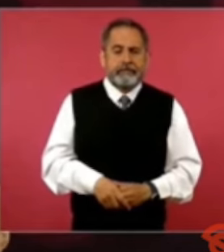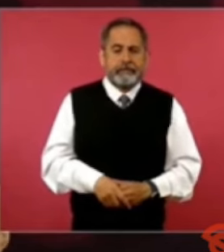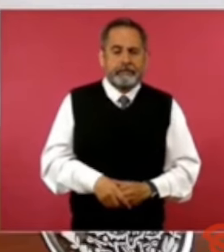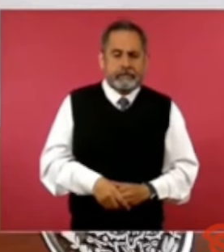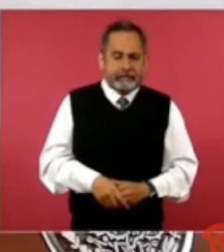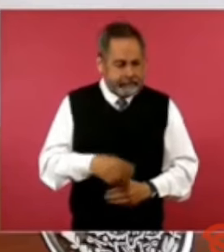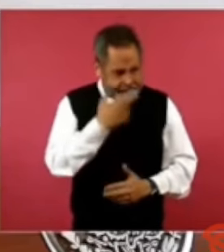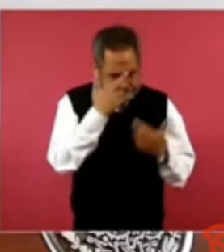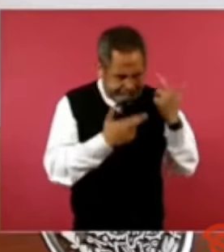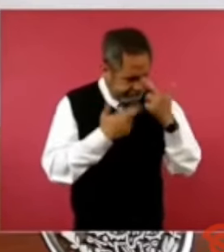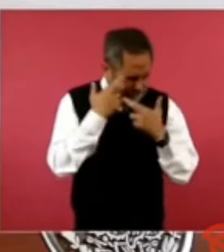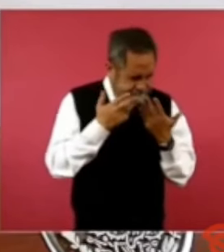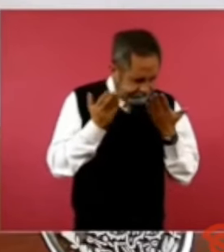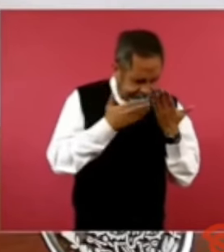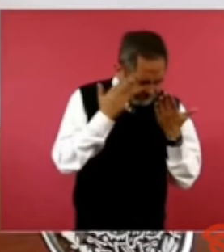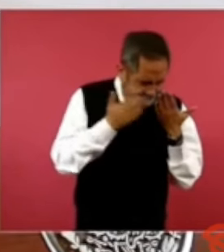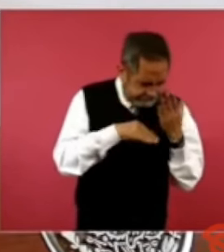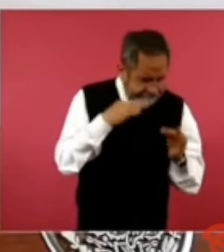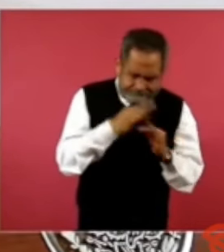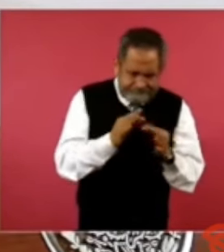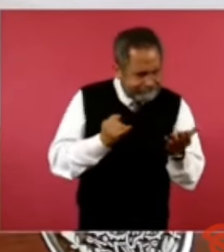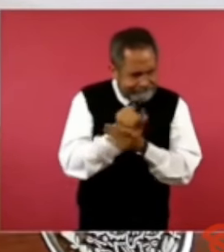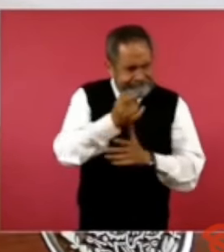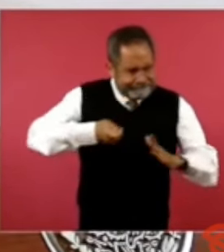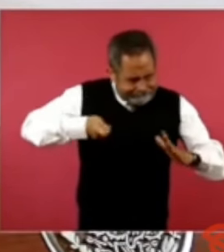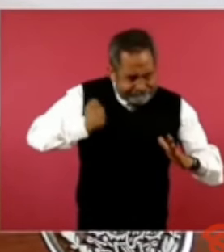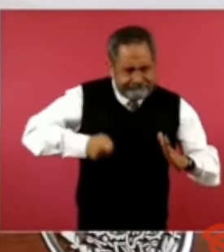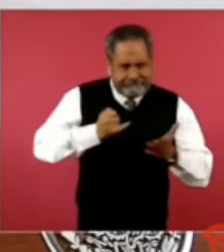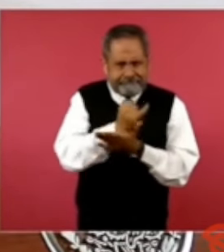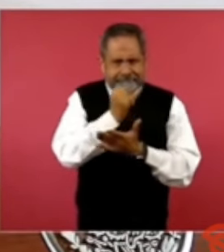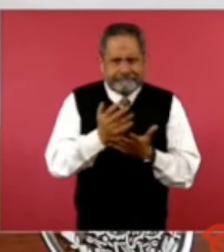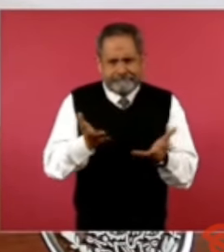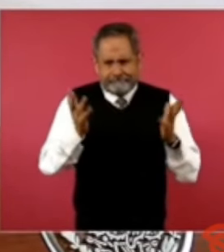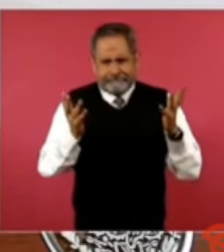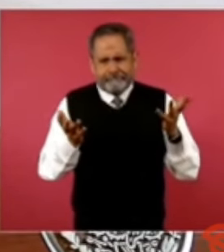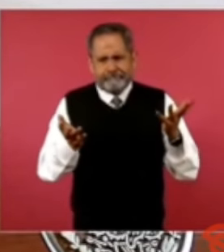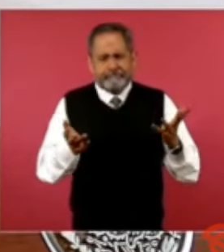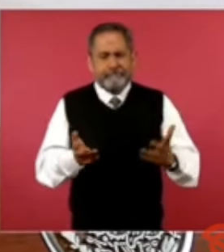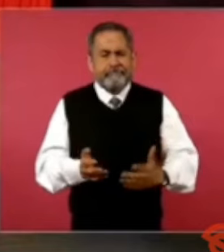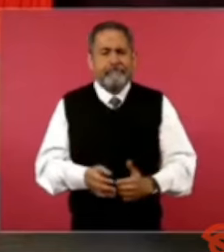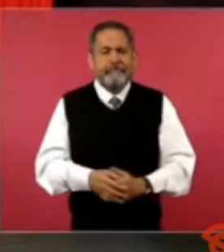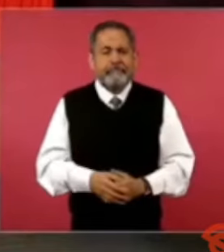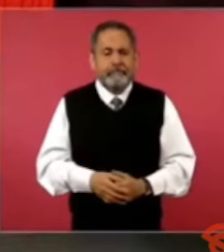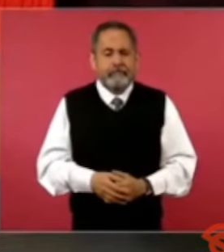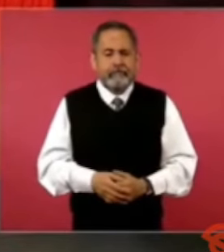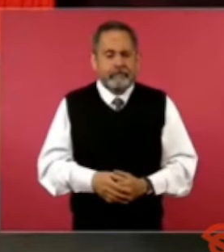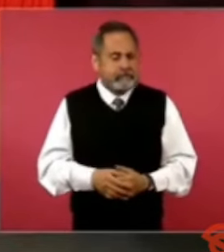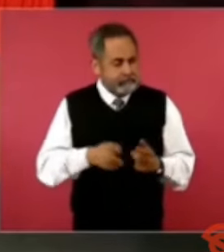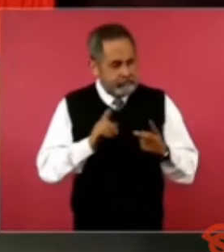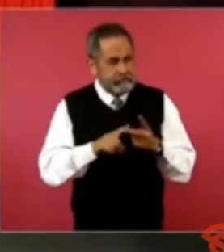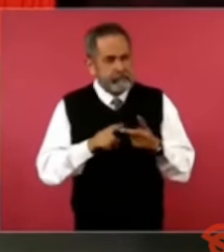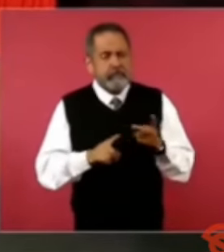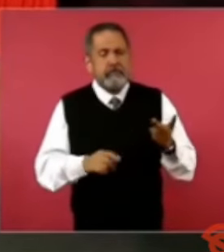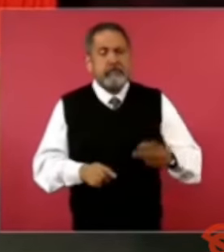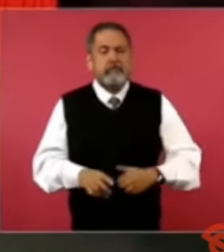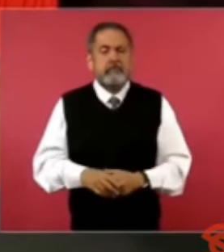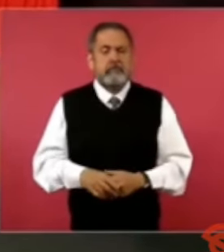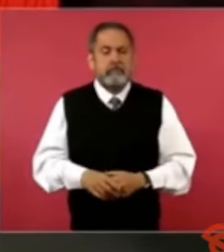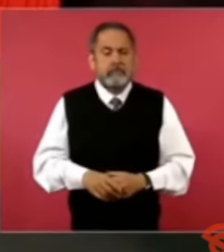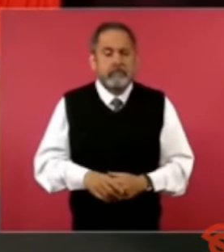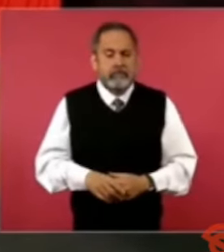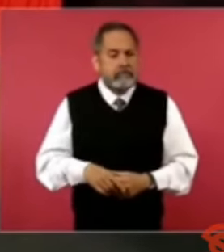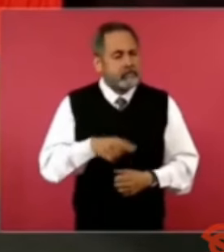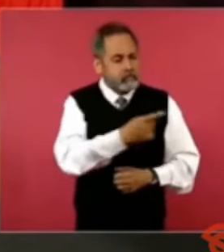que revisen los casos que tienen o lo otro por qué no da